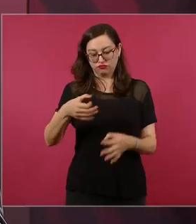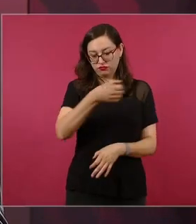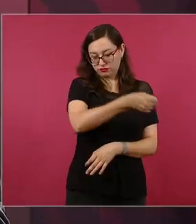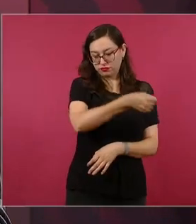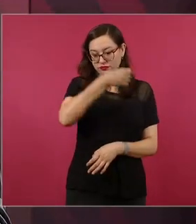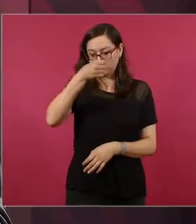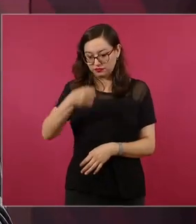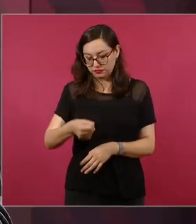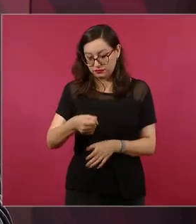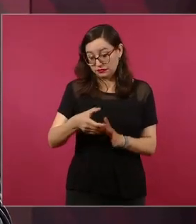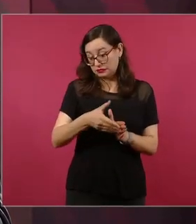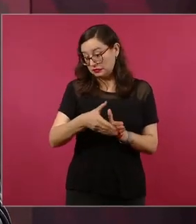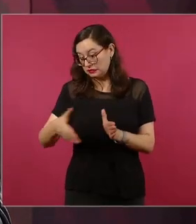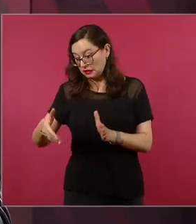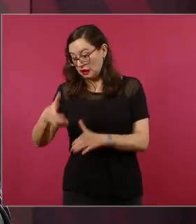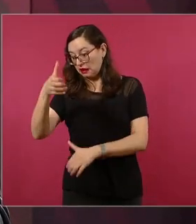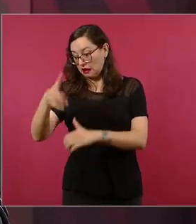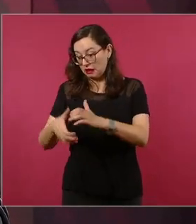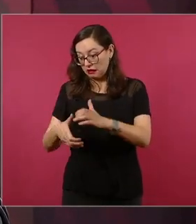Esto